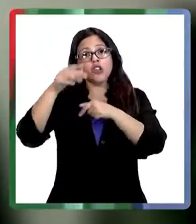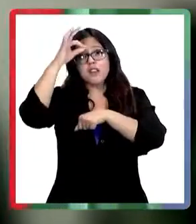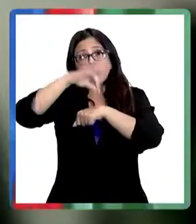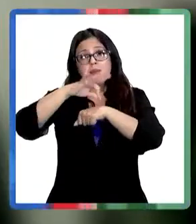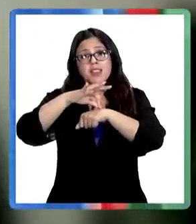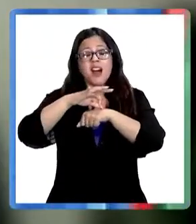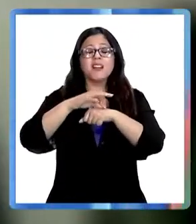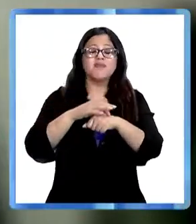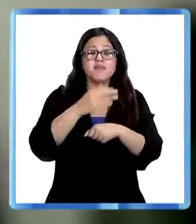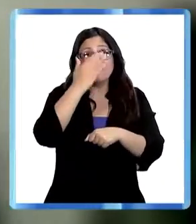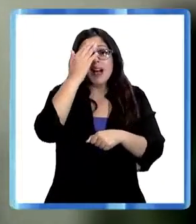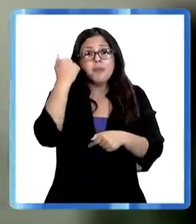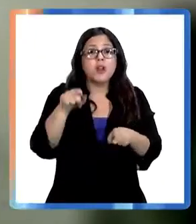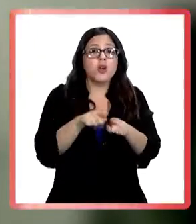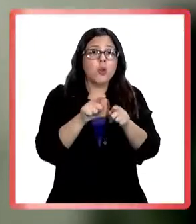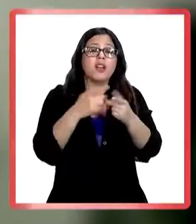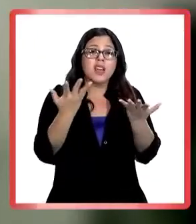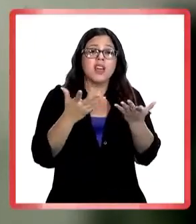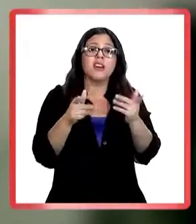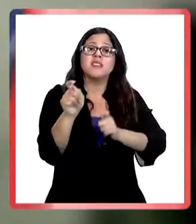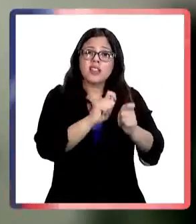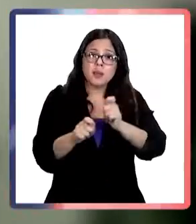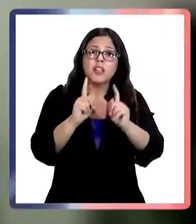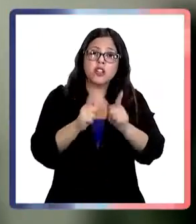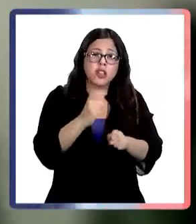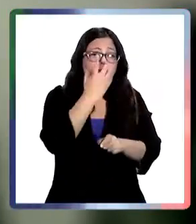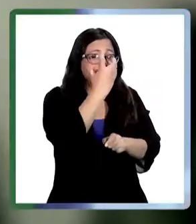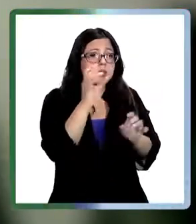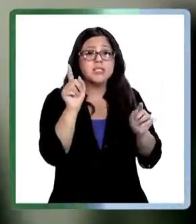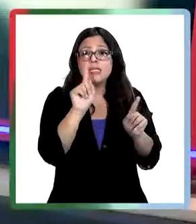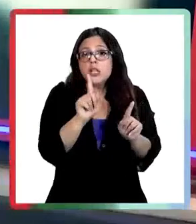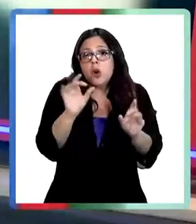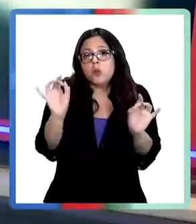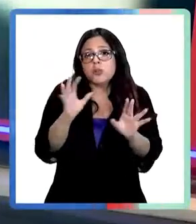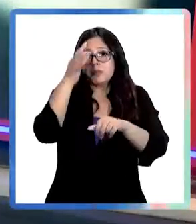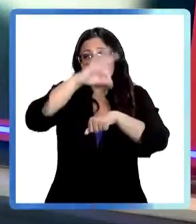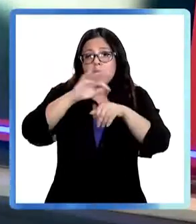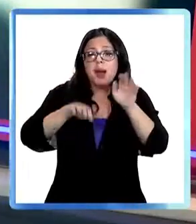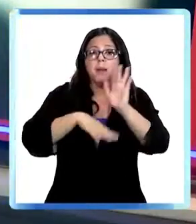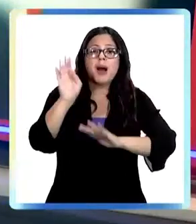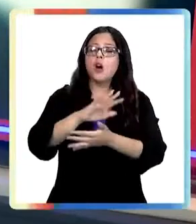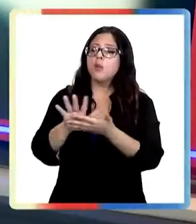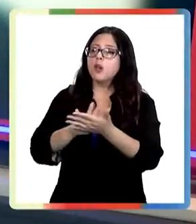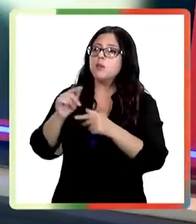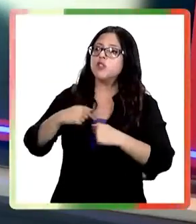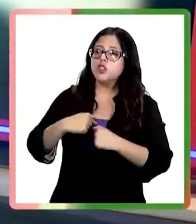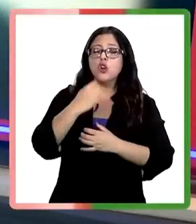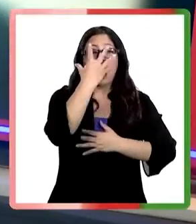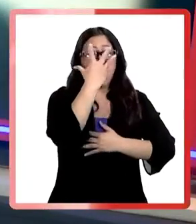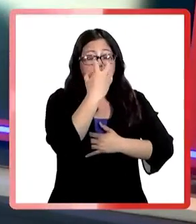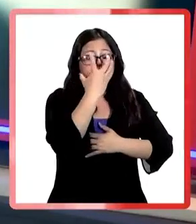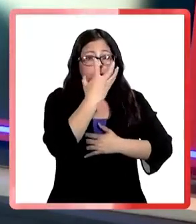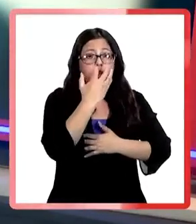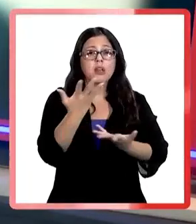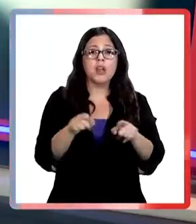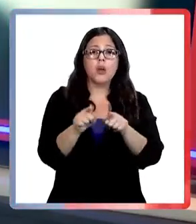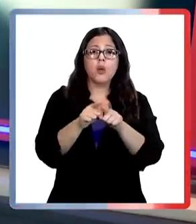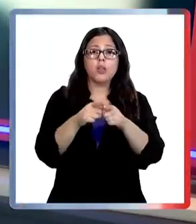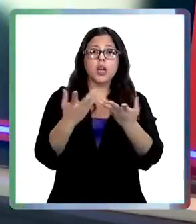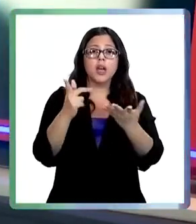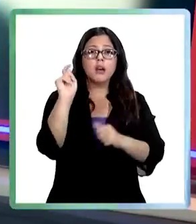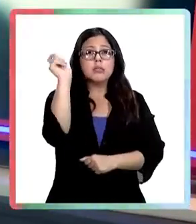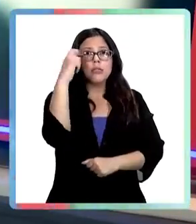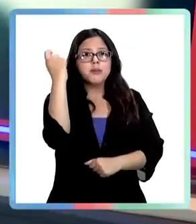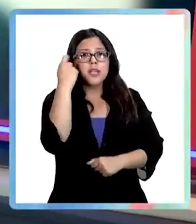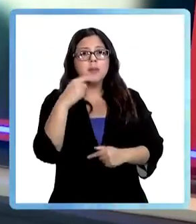general el llamado a tratar la alergia también, porque si no nos vamos a enfermar más, de todas maneras. A ver, entonces, si yo, por ejemplo, fuese alérgica y se me